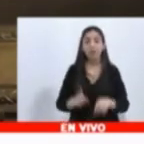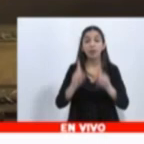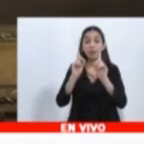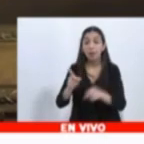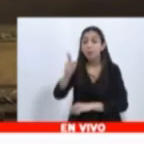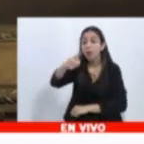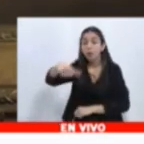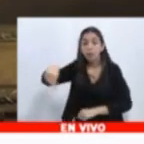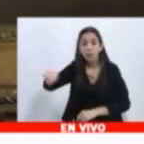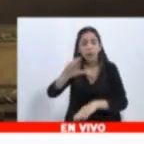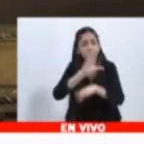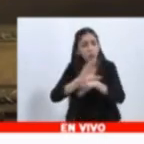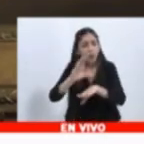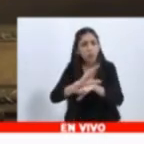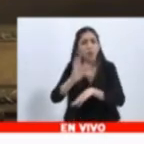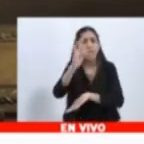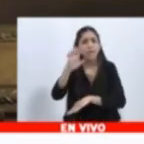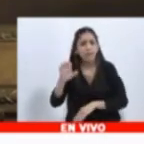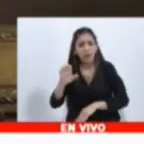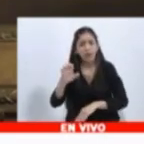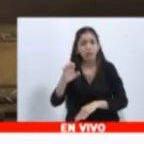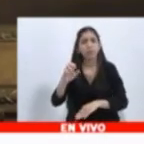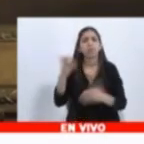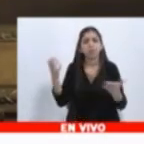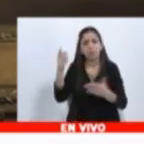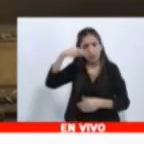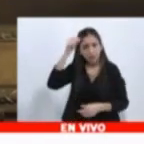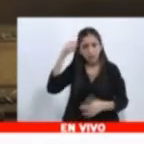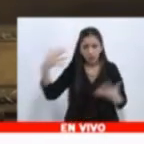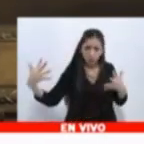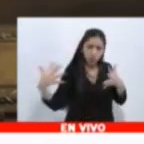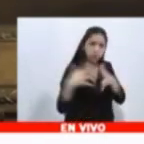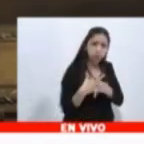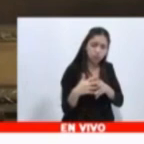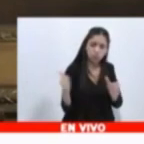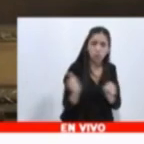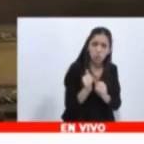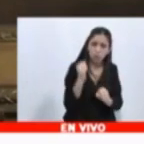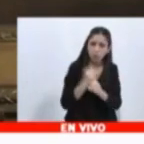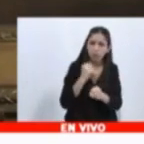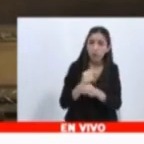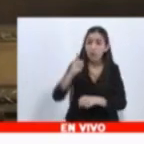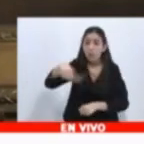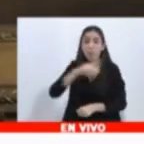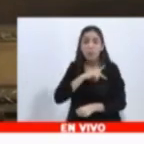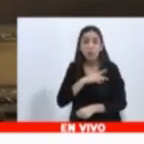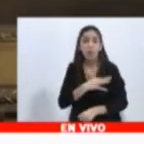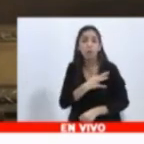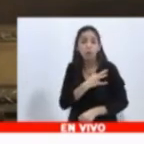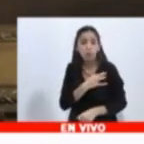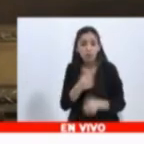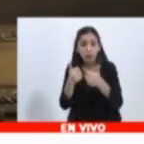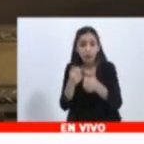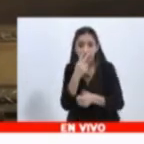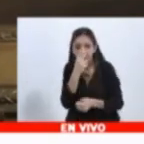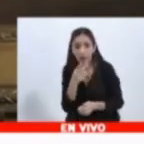paraguayo. Les pido que sigan teniendo fe y que nos unamos,